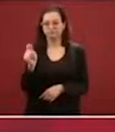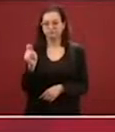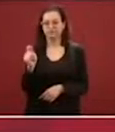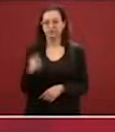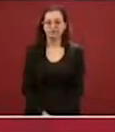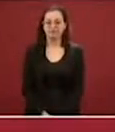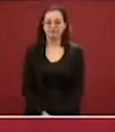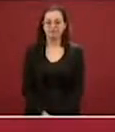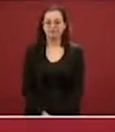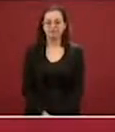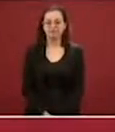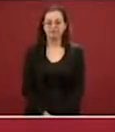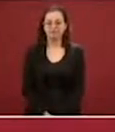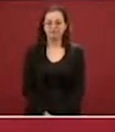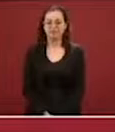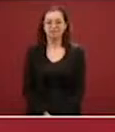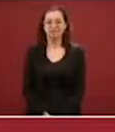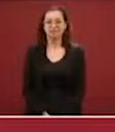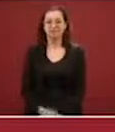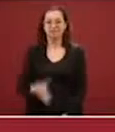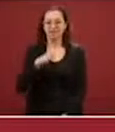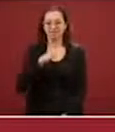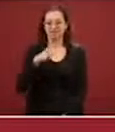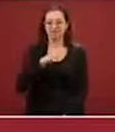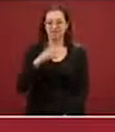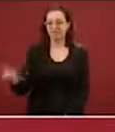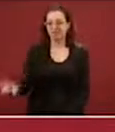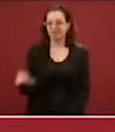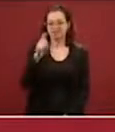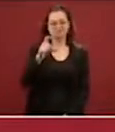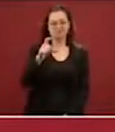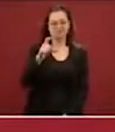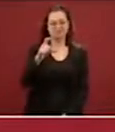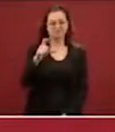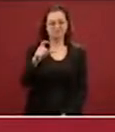Detente. Está otro, mire. Es que me dan.